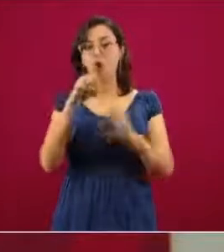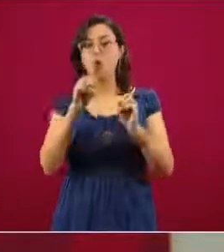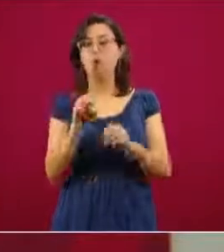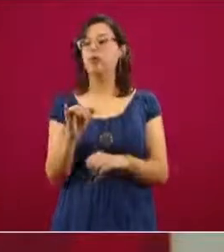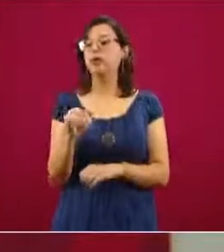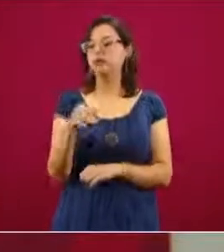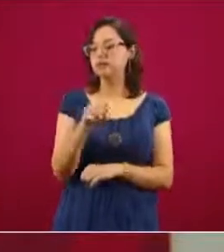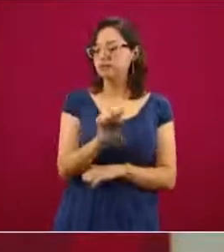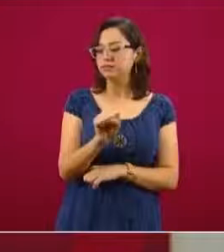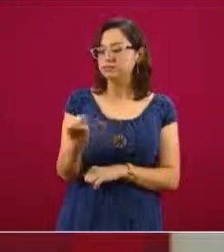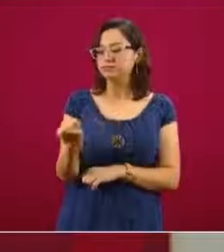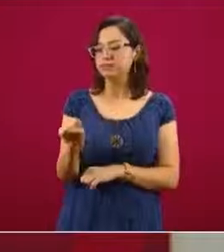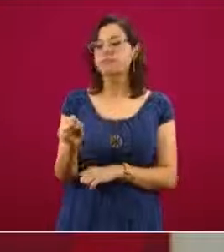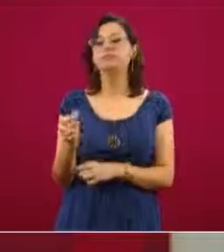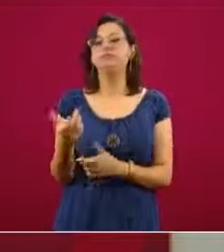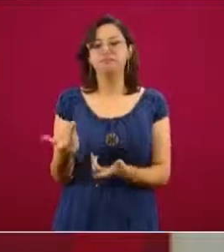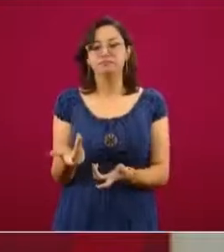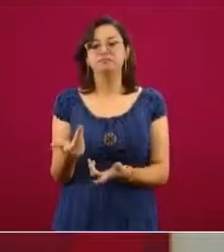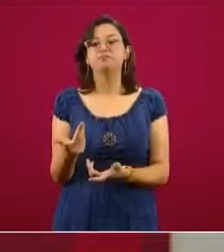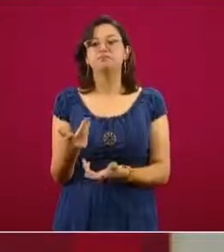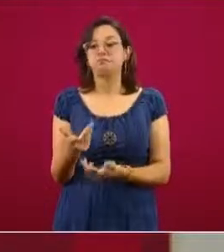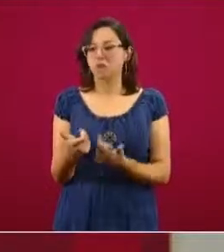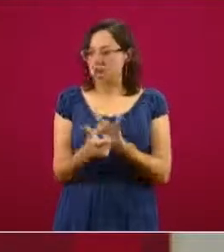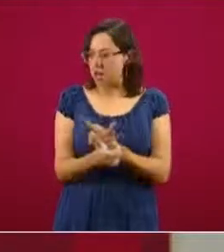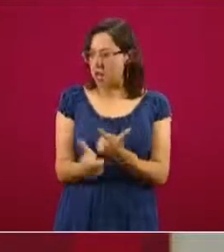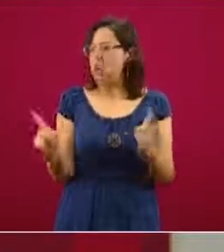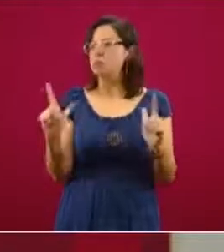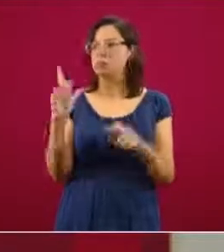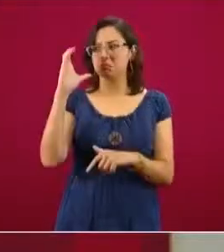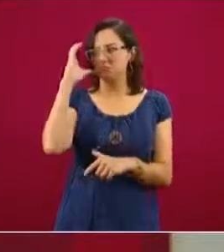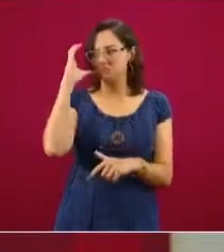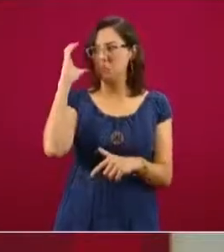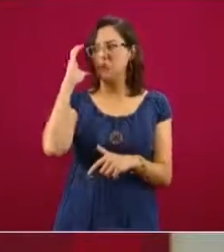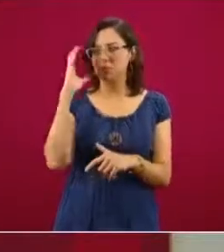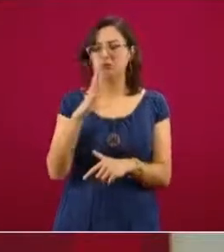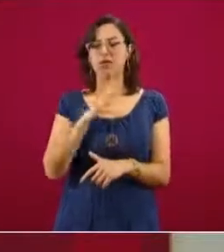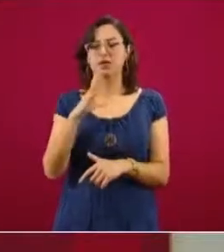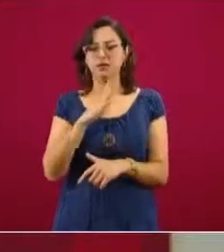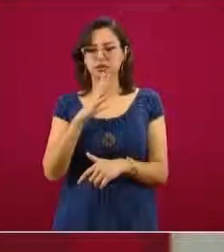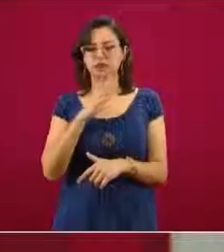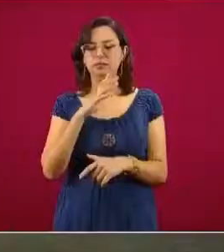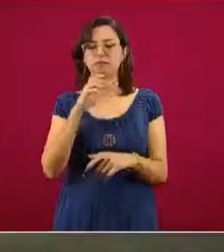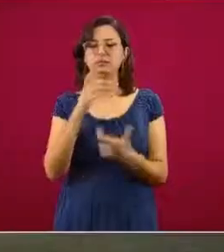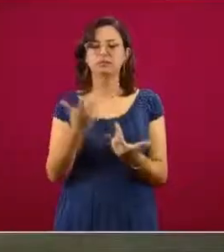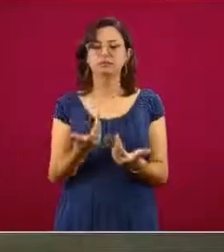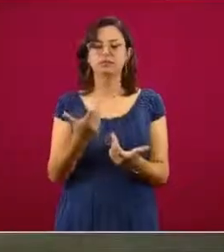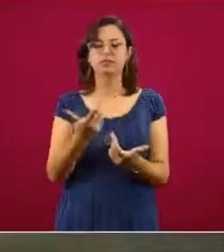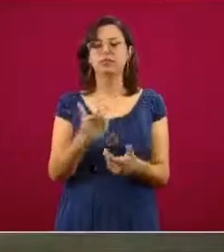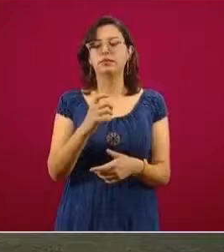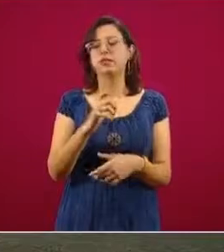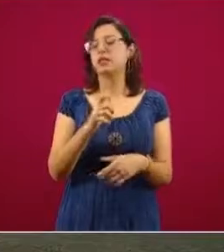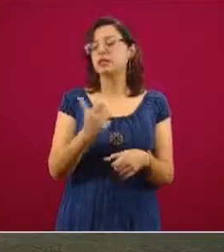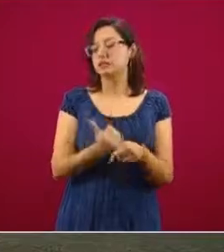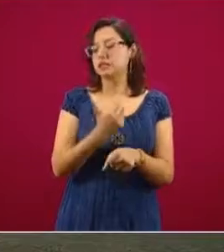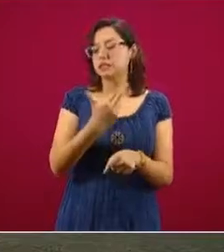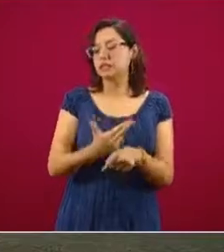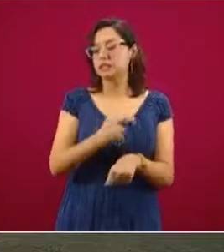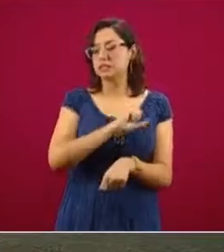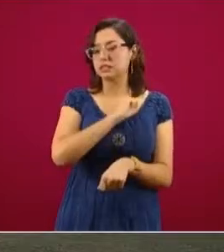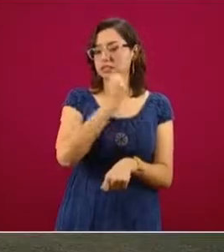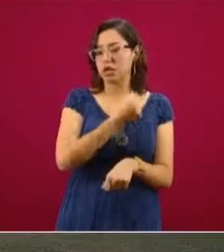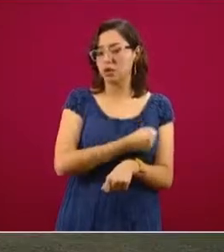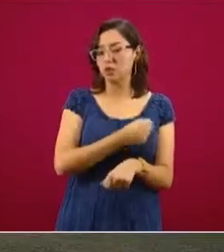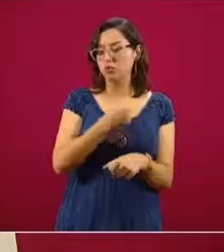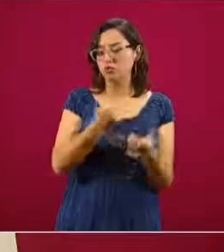Instituto Mexicano del Seguro Social, que todavía tienen espacio, de la Secretaría de Salud de la Ciudad de México o del IMSS, a cuál de esos